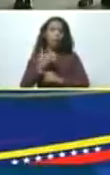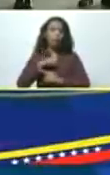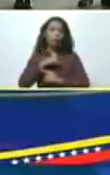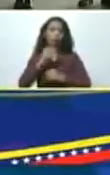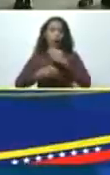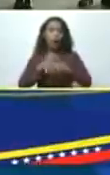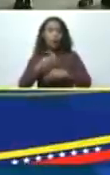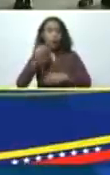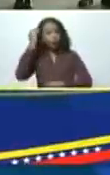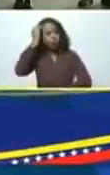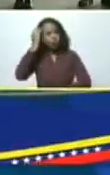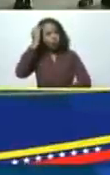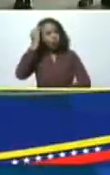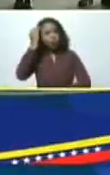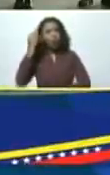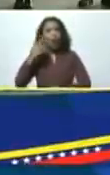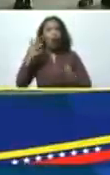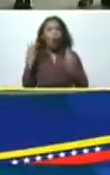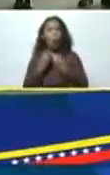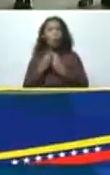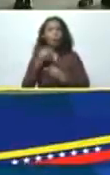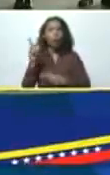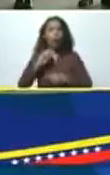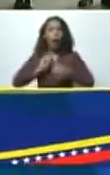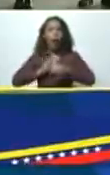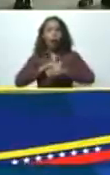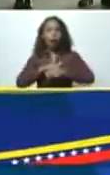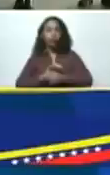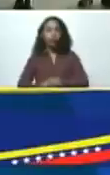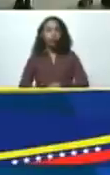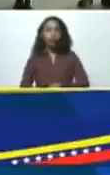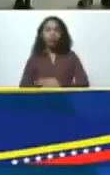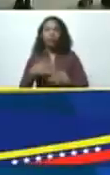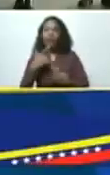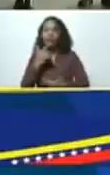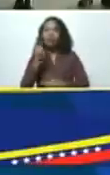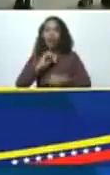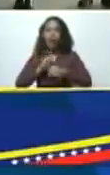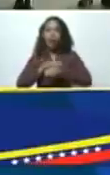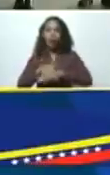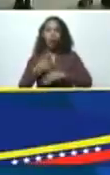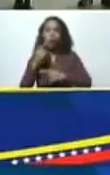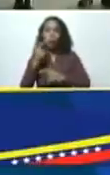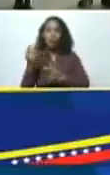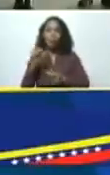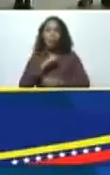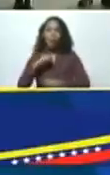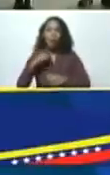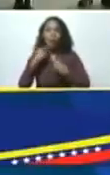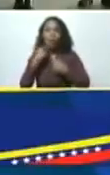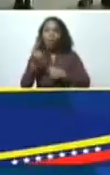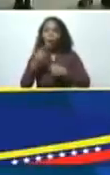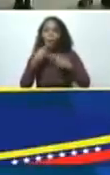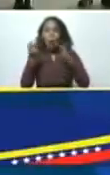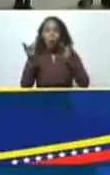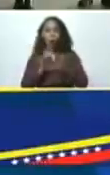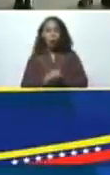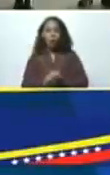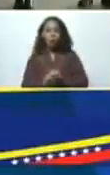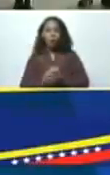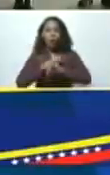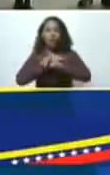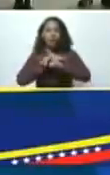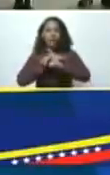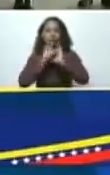la reflexión del compañero Héctor Rodríguez. ¿Qué dices, Héctor? Lo que me dijiste en privado, dilo en público. Despido el